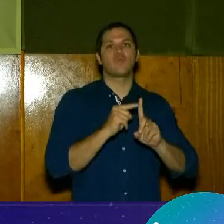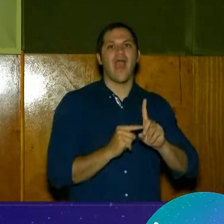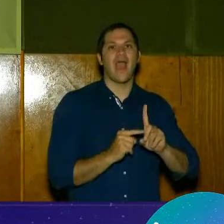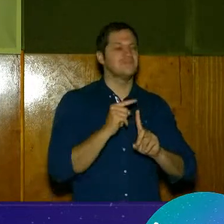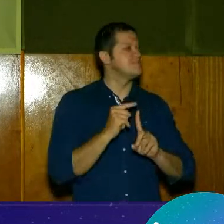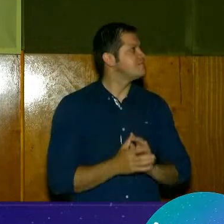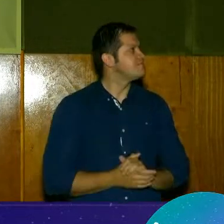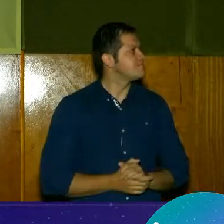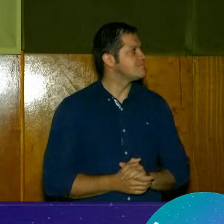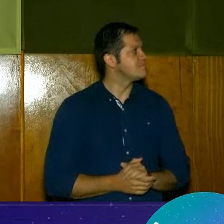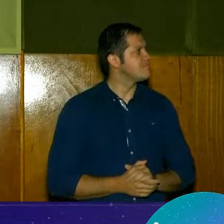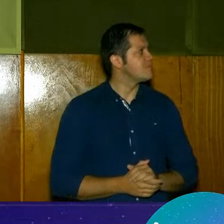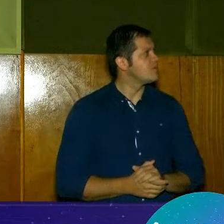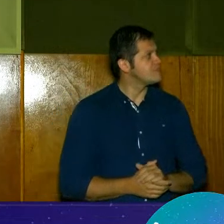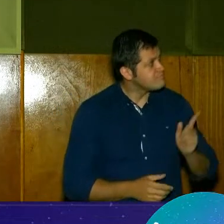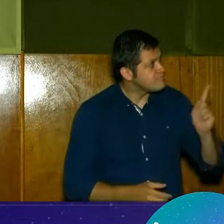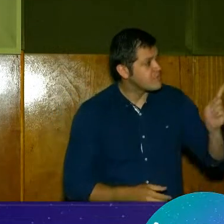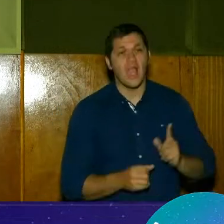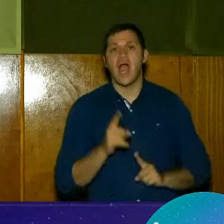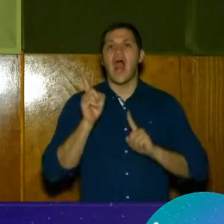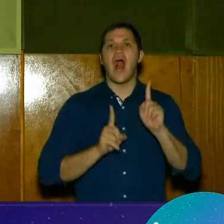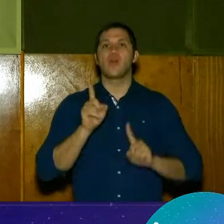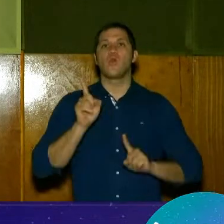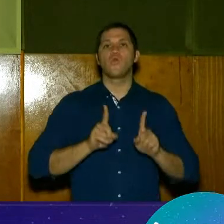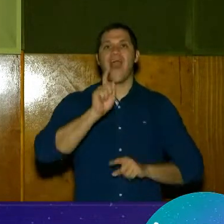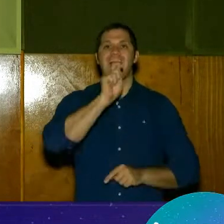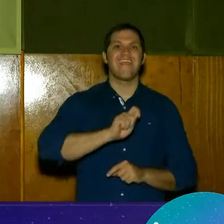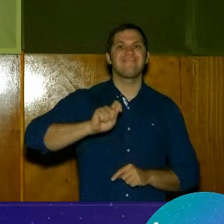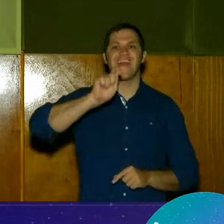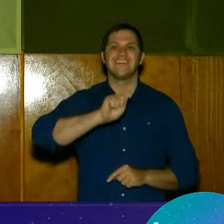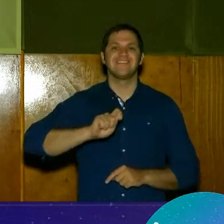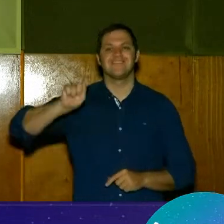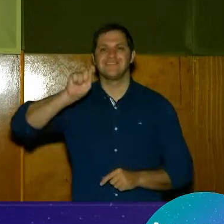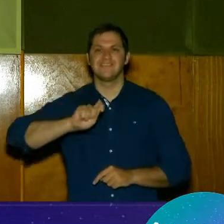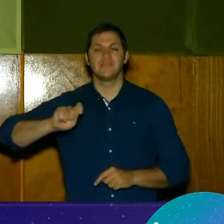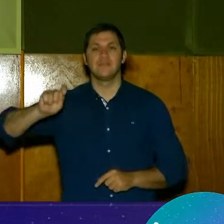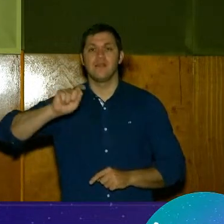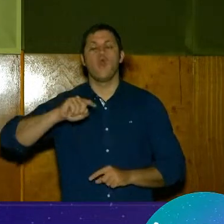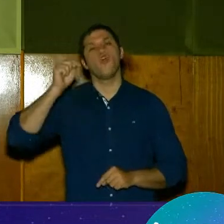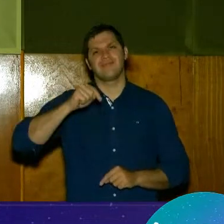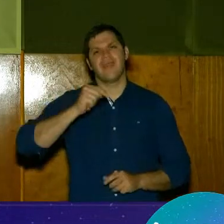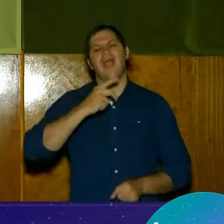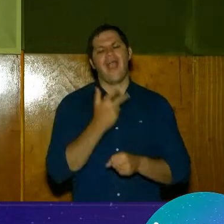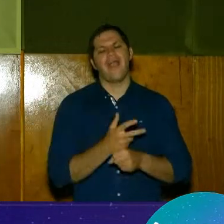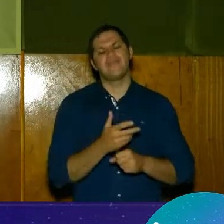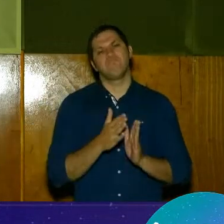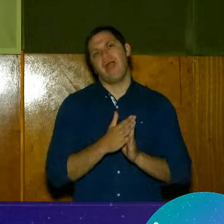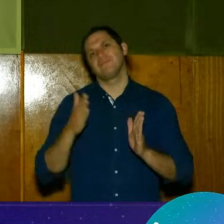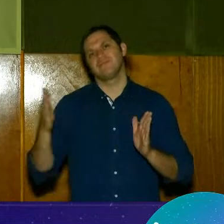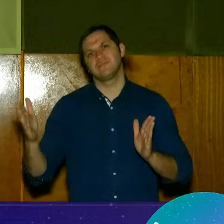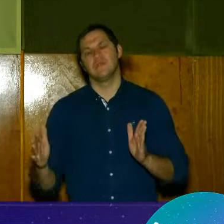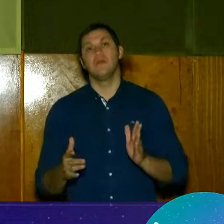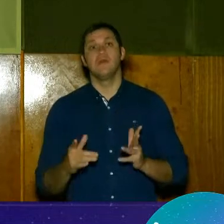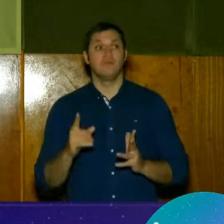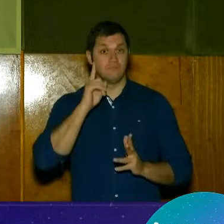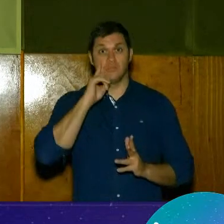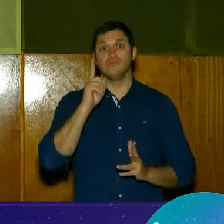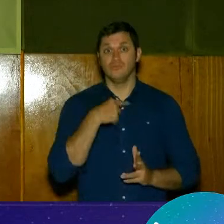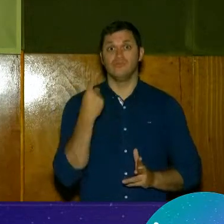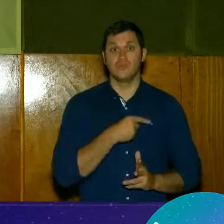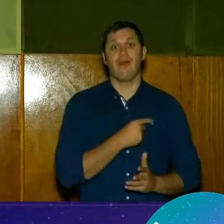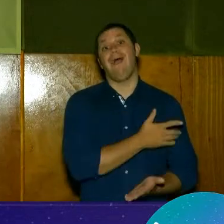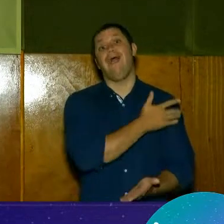en base a su temperatura que utilizamos hoy en día todavía que es de este tipo tiene